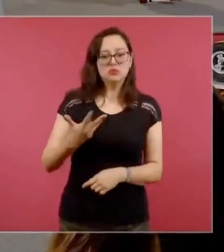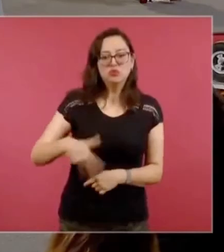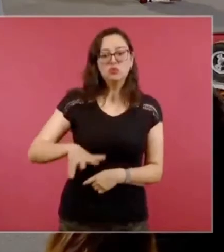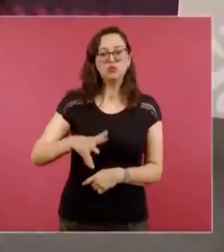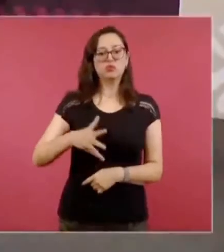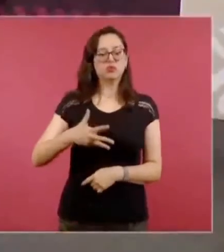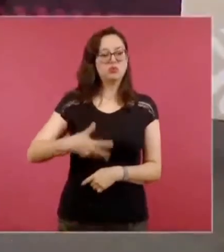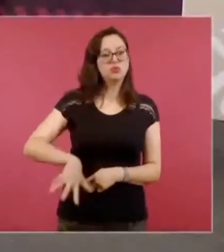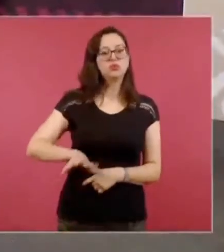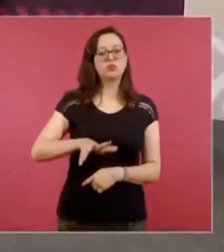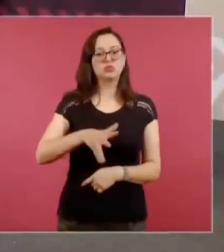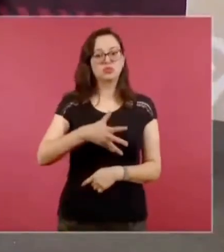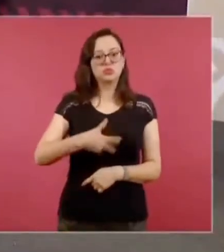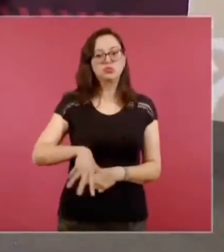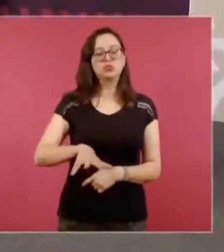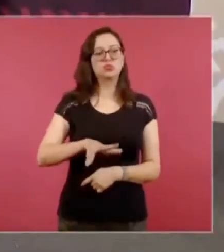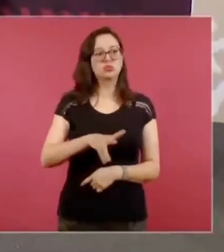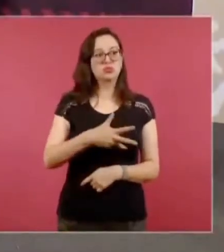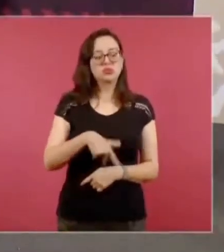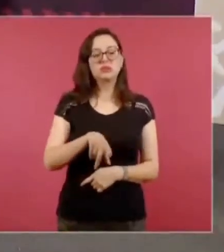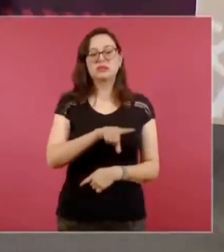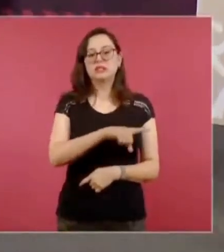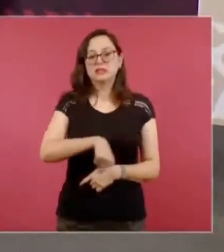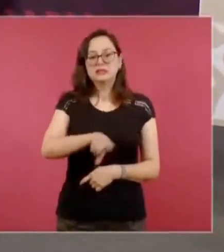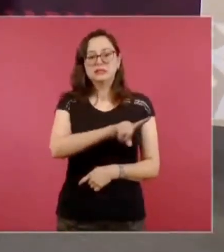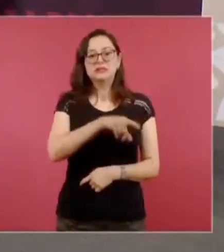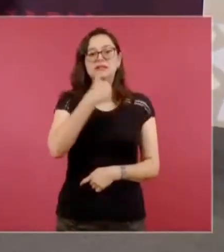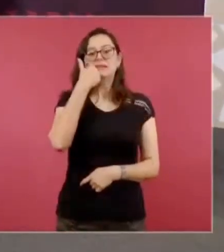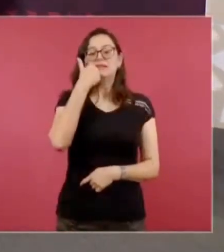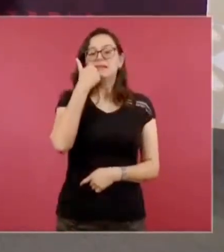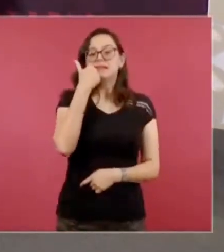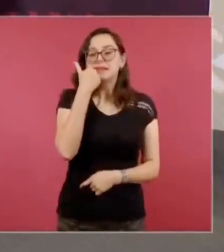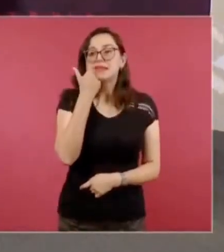se mantuviera o regresaran